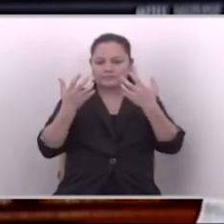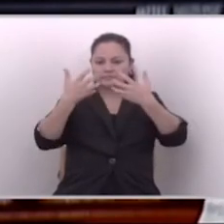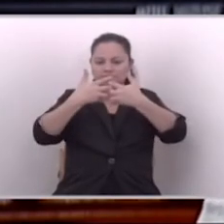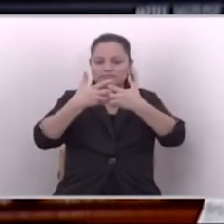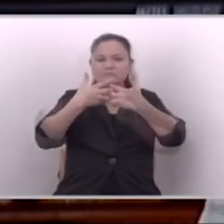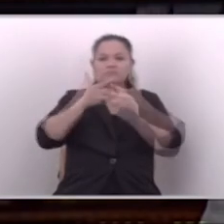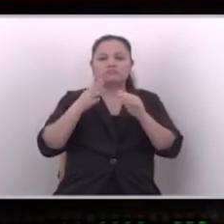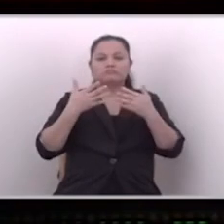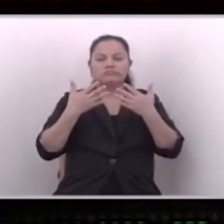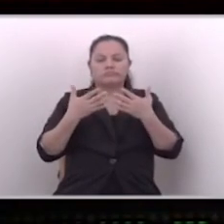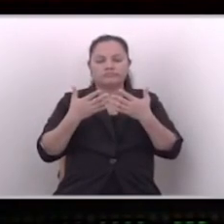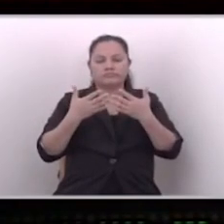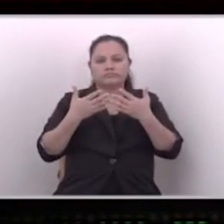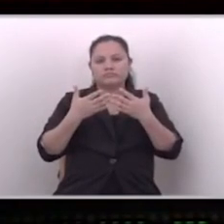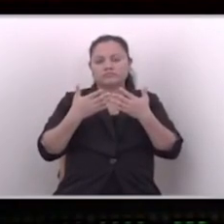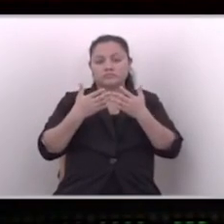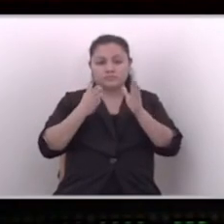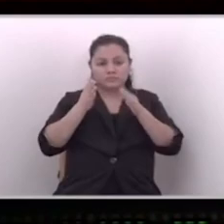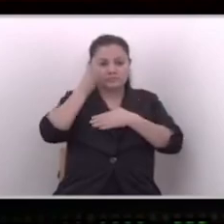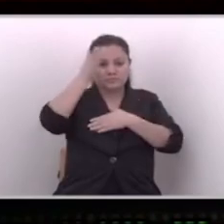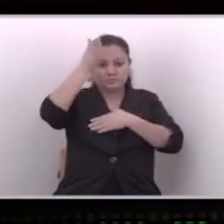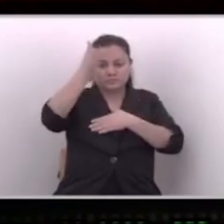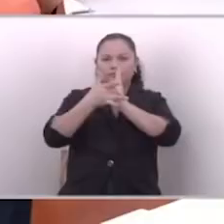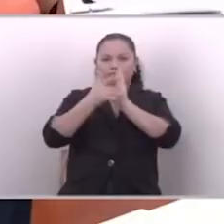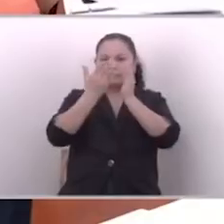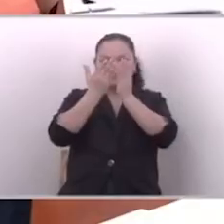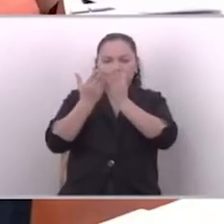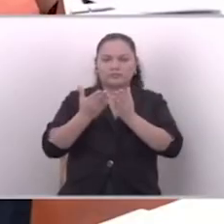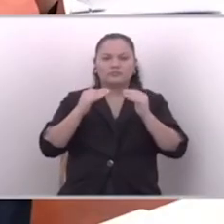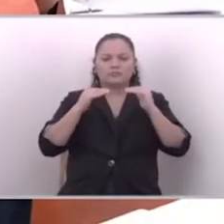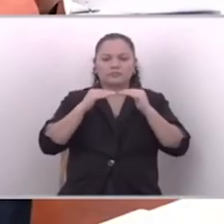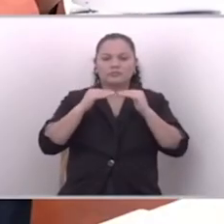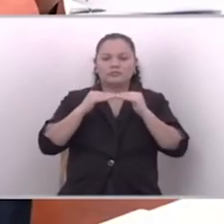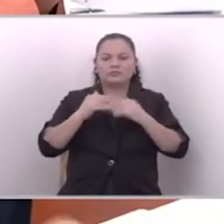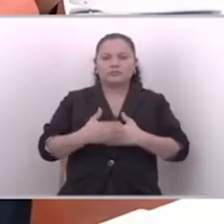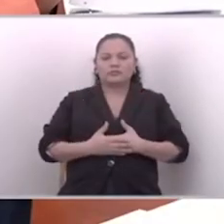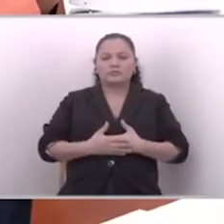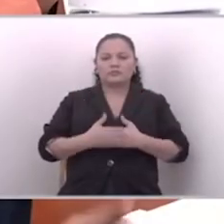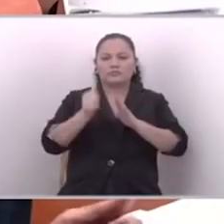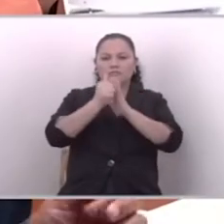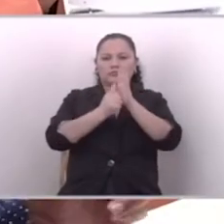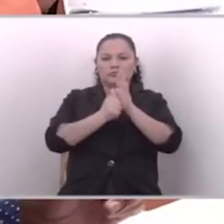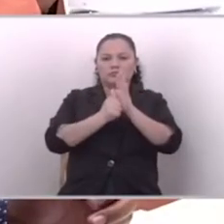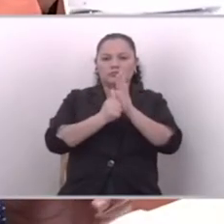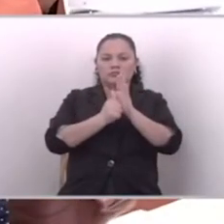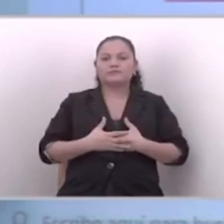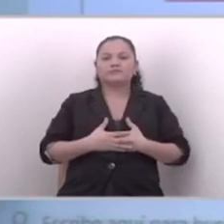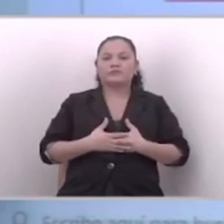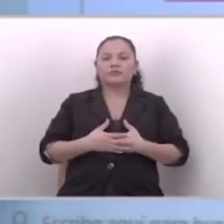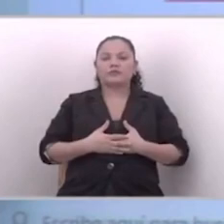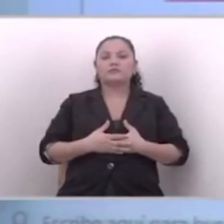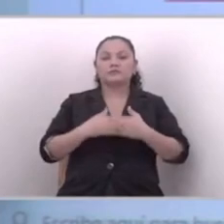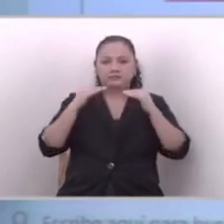del oficialismo. El camino al fraude se está iniciando. Con la nueva ley, los salvadoreños podrán votar con su documento único de